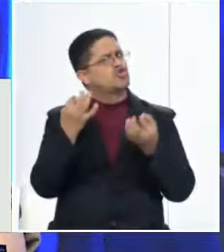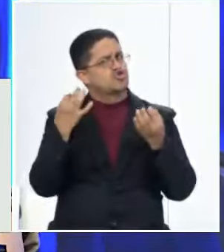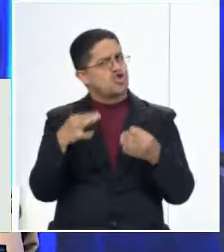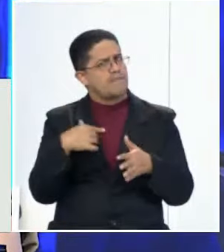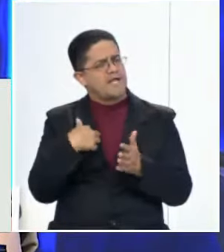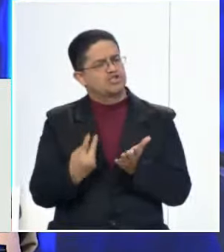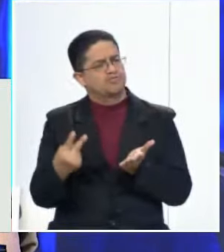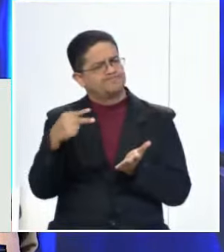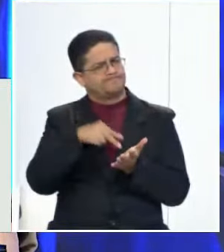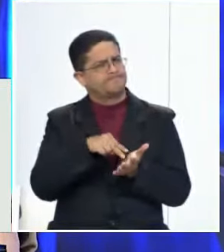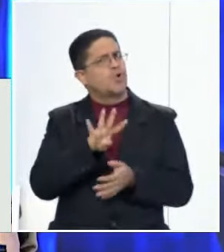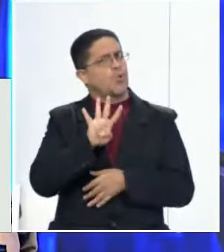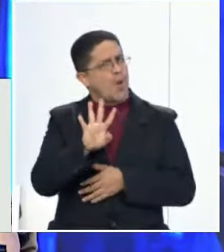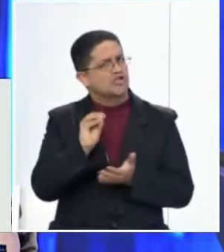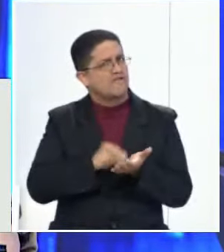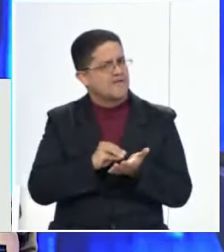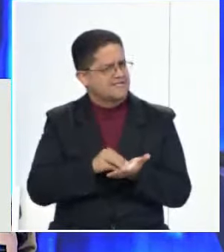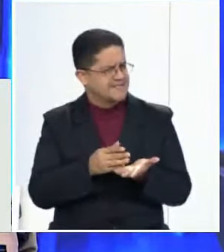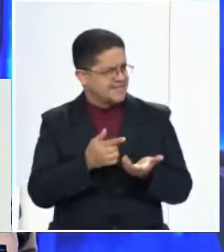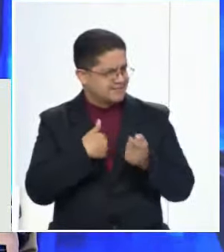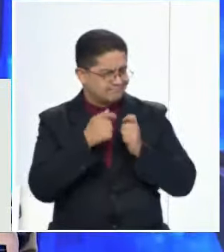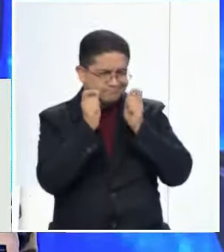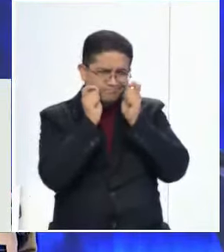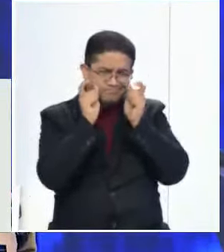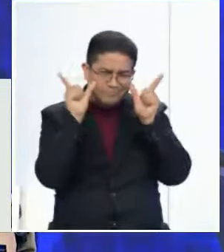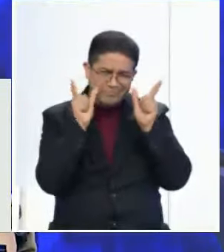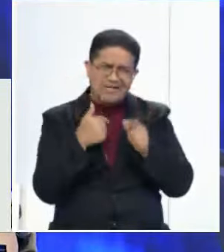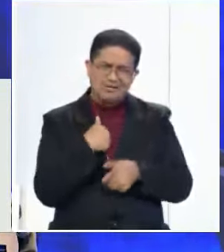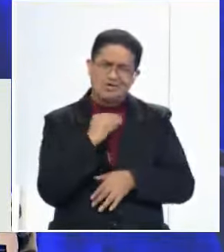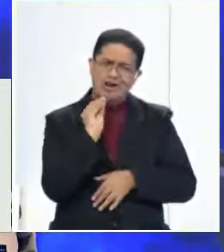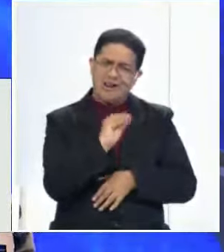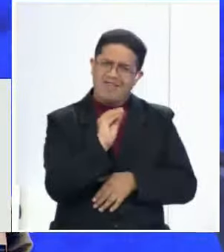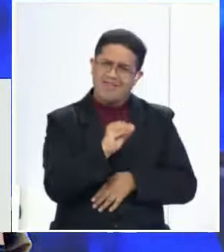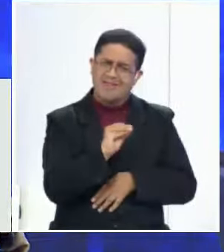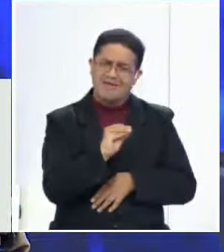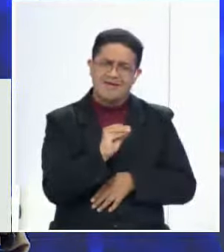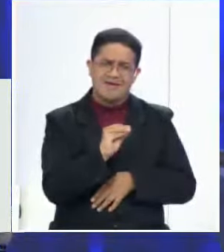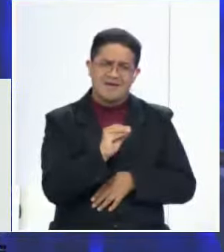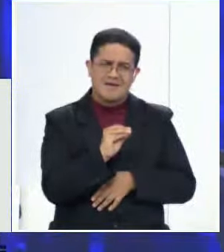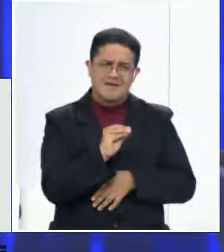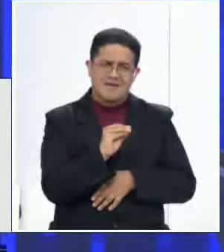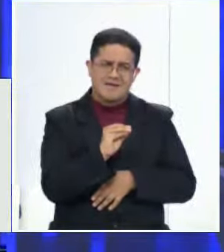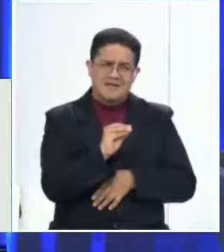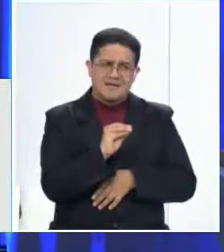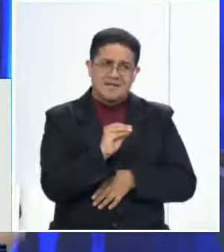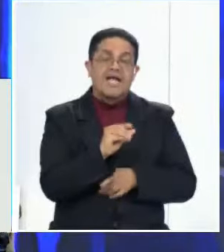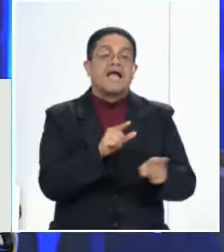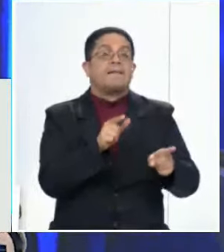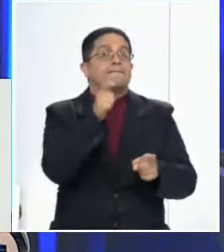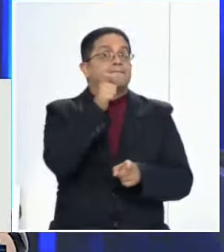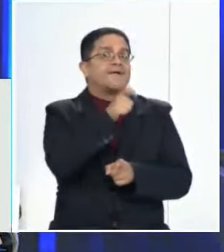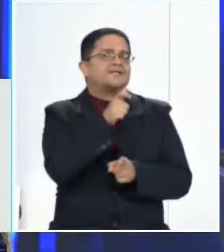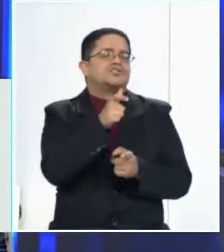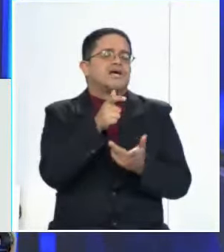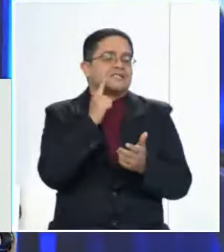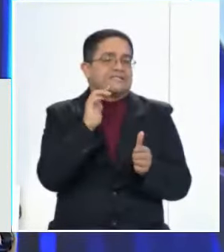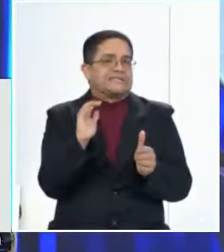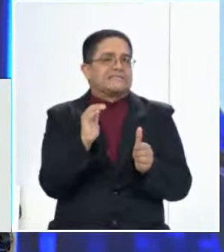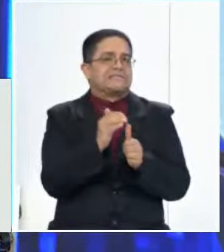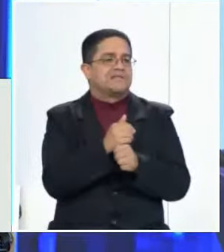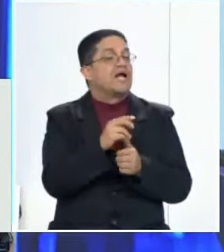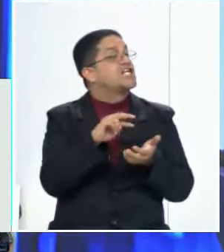paro 4 y 5 veces. Entonces yo me quedo sorprendida y le digo, y cuando le hago la pregunta, es que ellos caen en cuenta de que no está bien, porque le digo, quiere decir